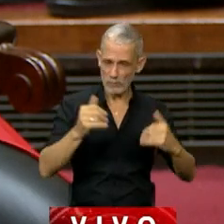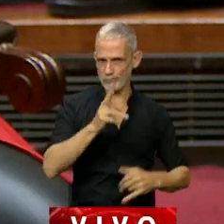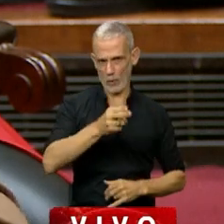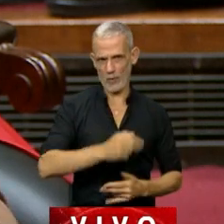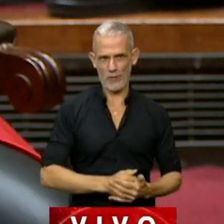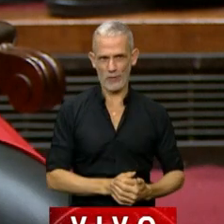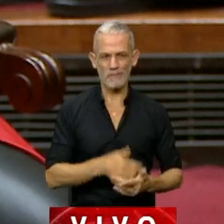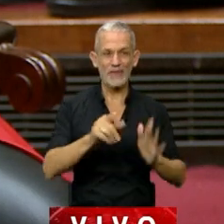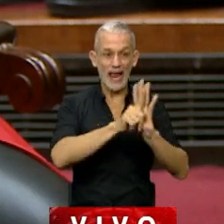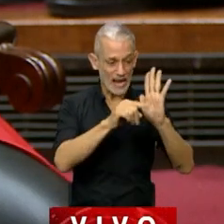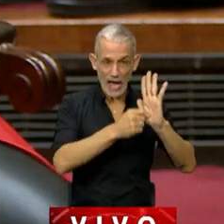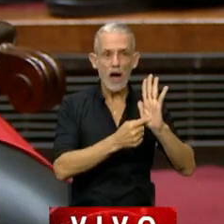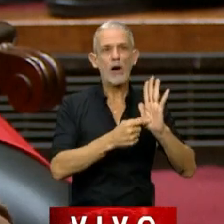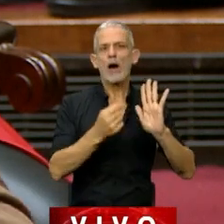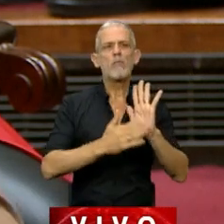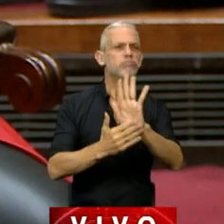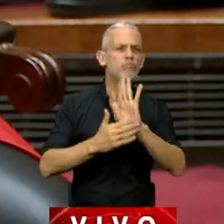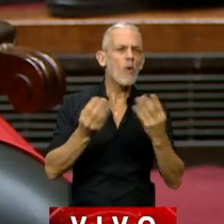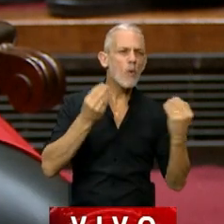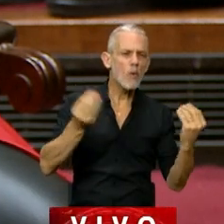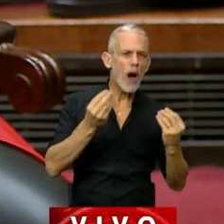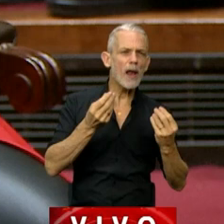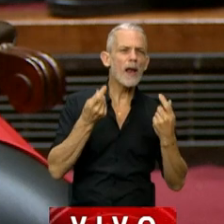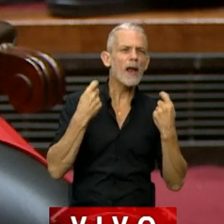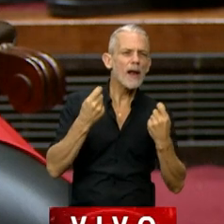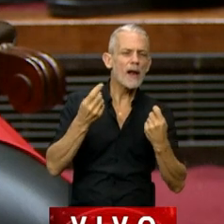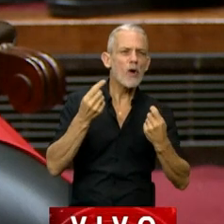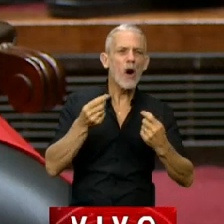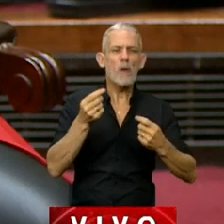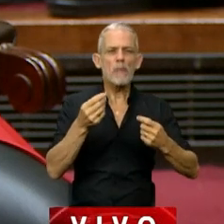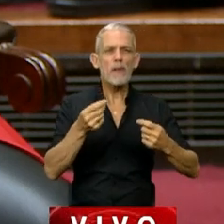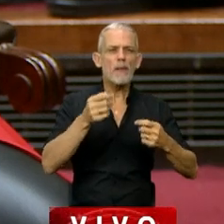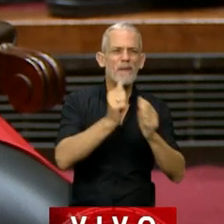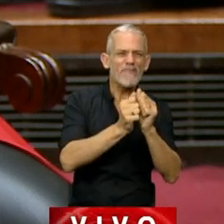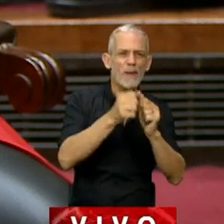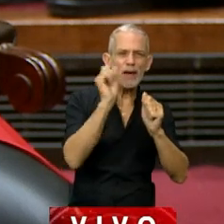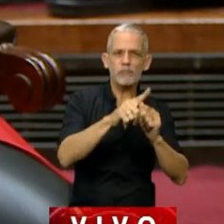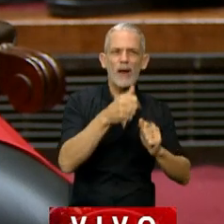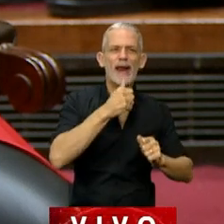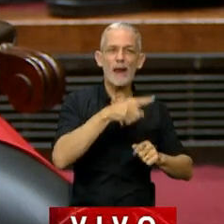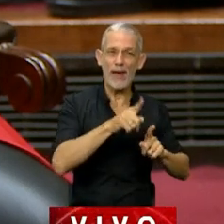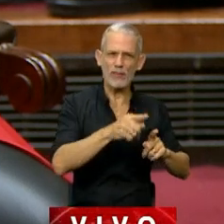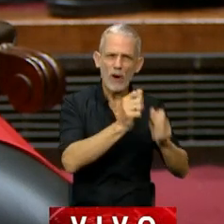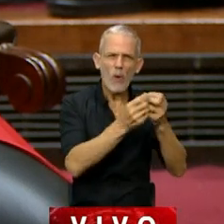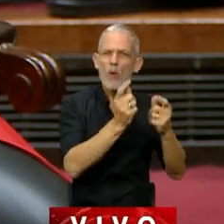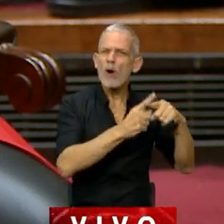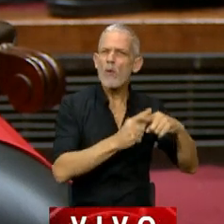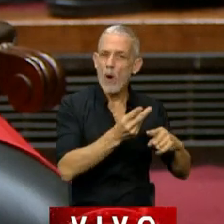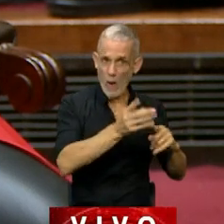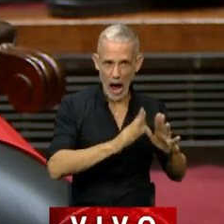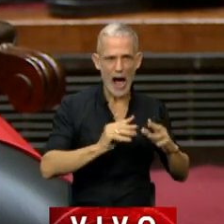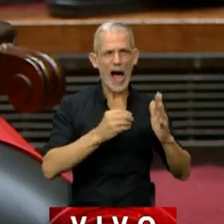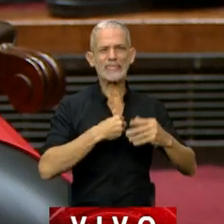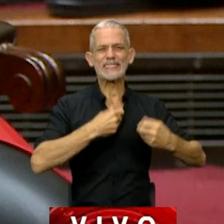la ley Oñatibia había que demostrar cuáles eran los costos reales de producir un medicamento. Era una ley que realmente le daba